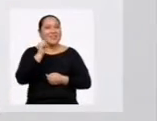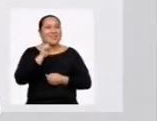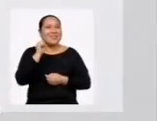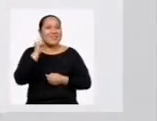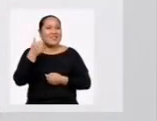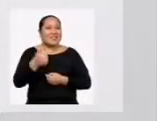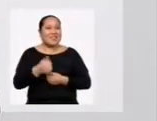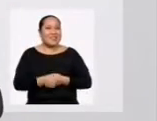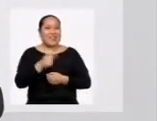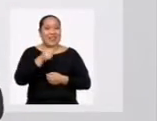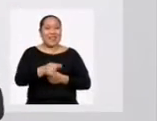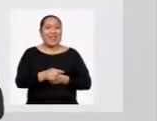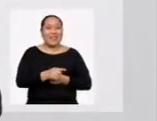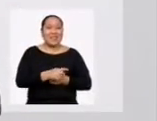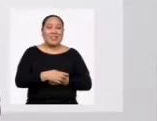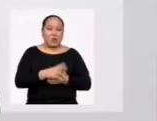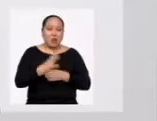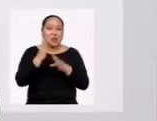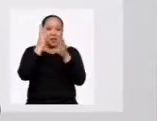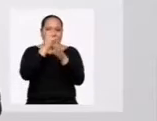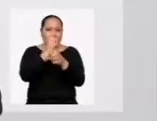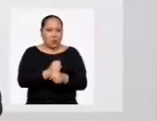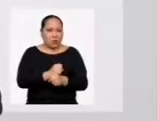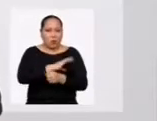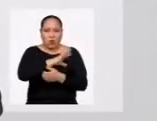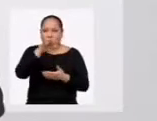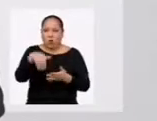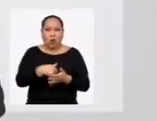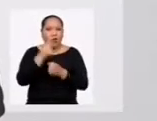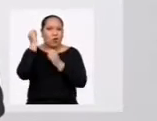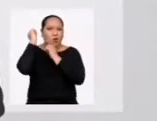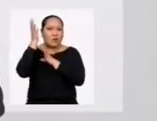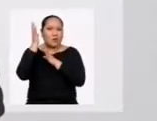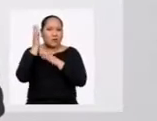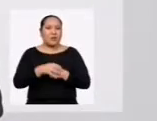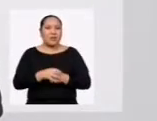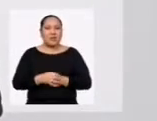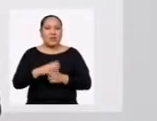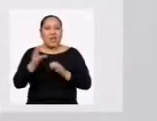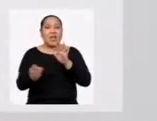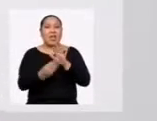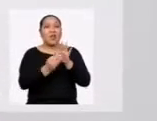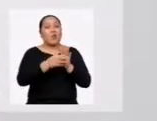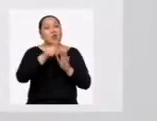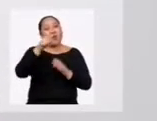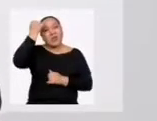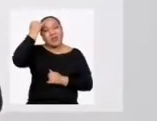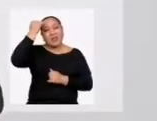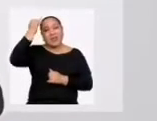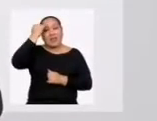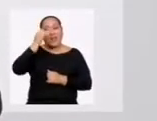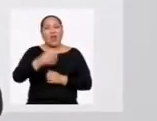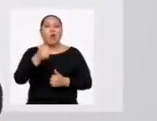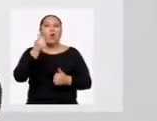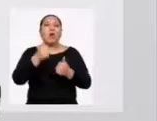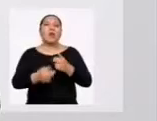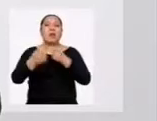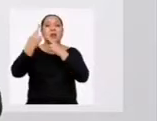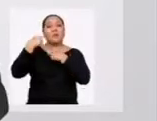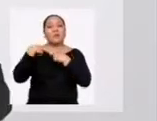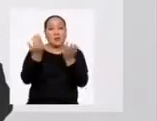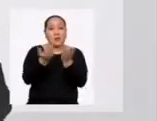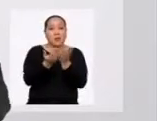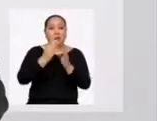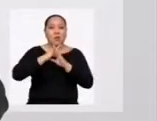Sí, el párrafo resumió brevemente lo explicado y añadió una idea nueva acerca del rol de la escuela